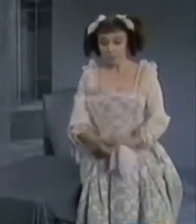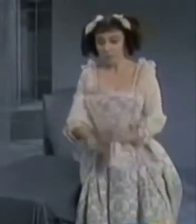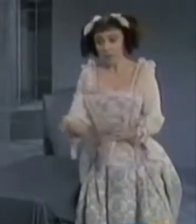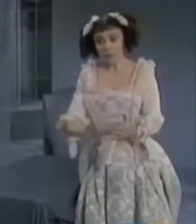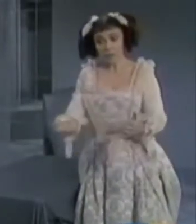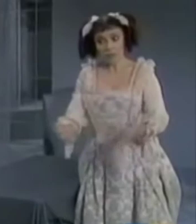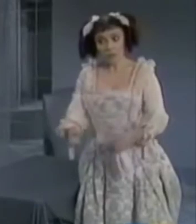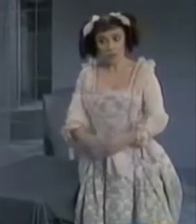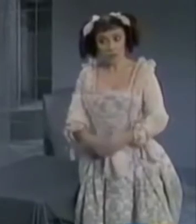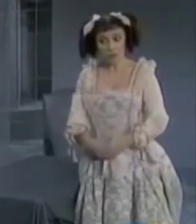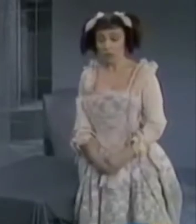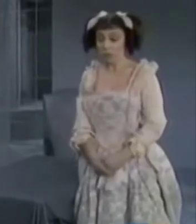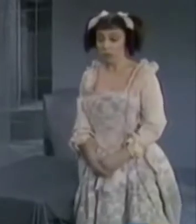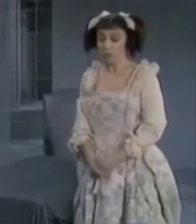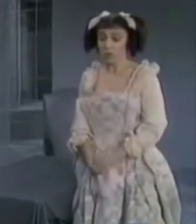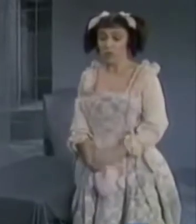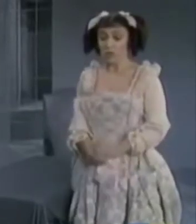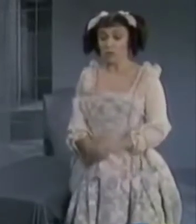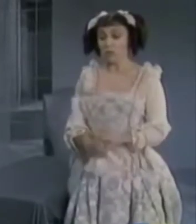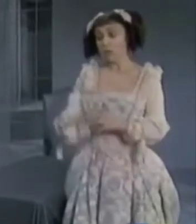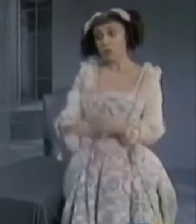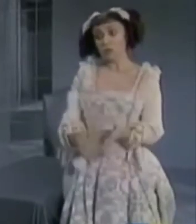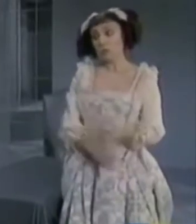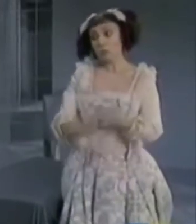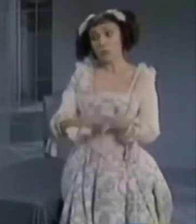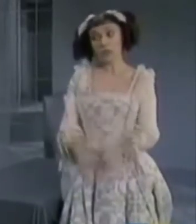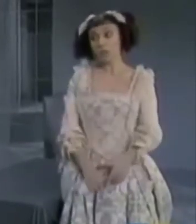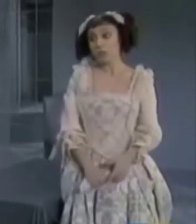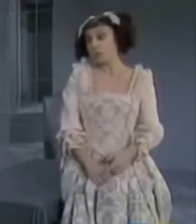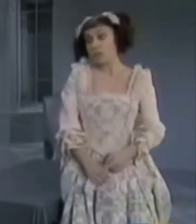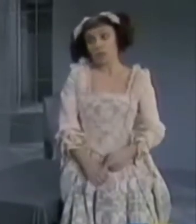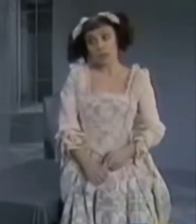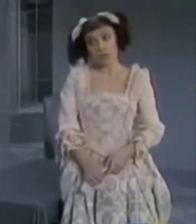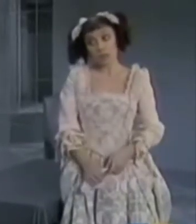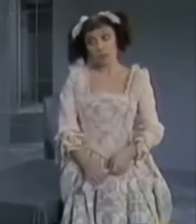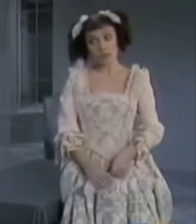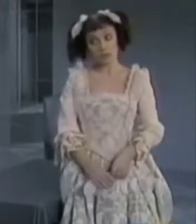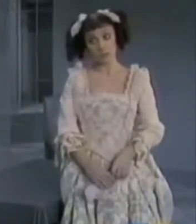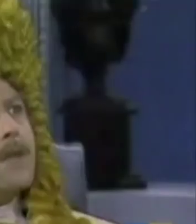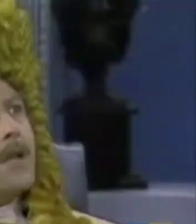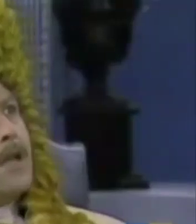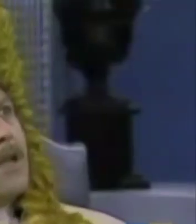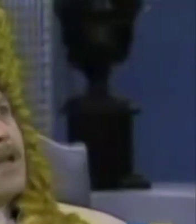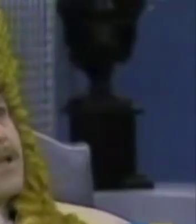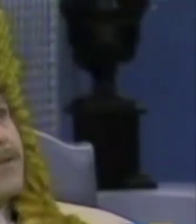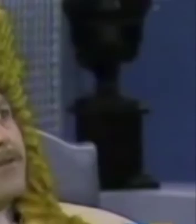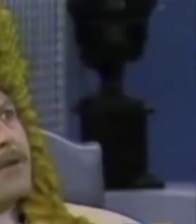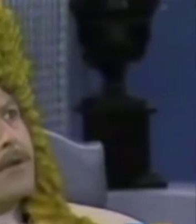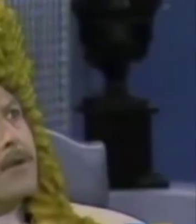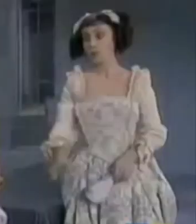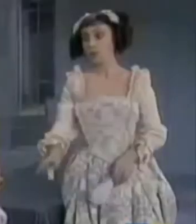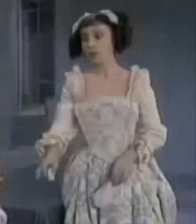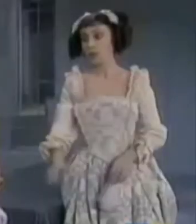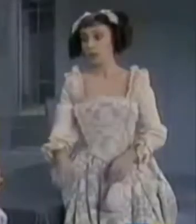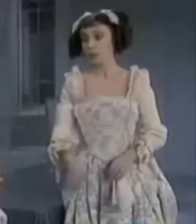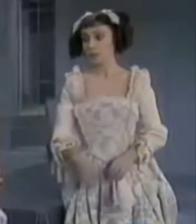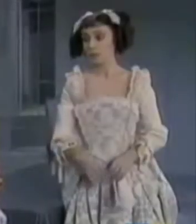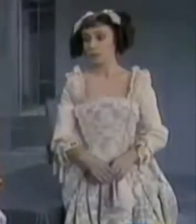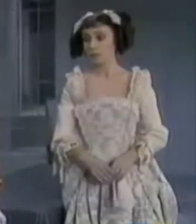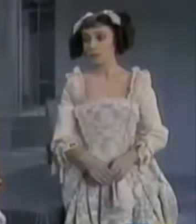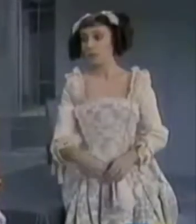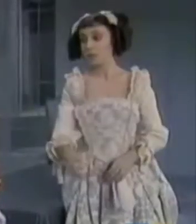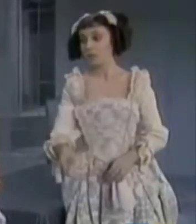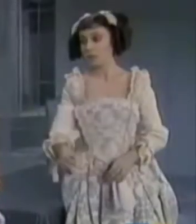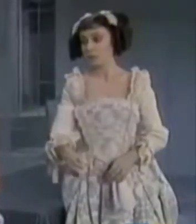señora, la fiebre no le dejó cerrar los ojos. Yo estuve velando hasta que amaneció. ¿Y Tartufo? Se